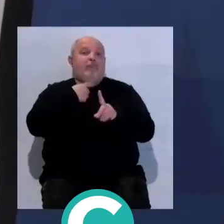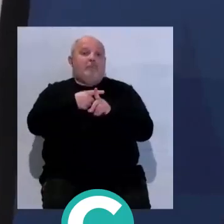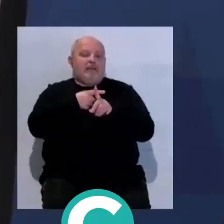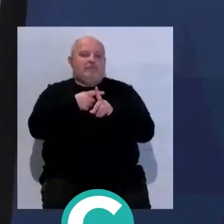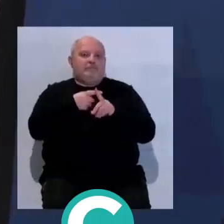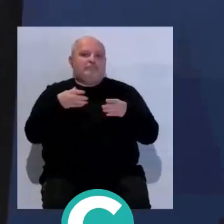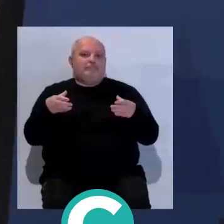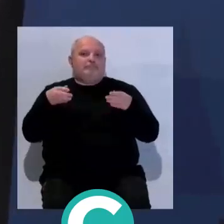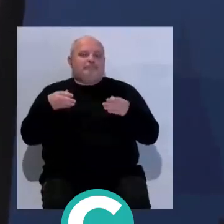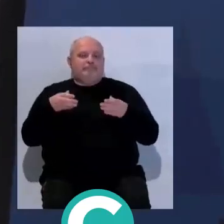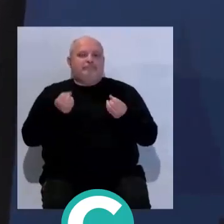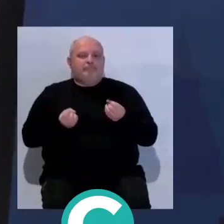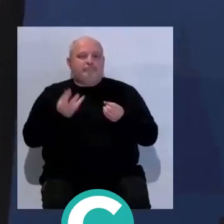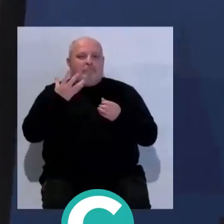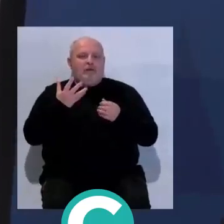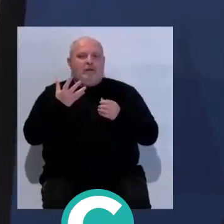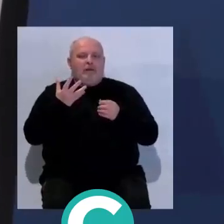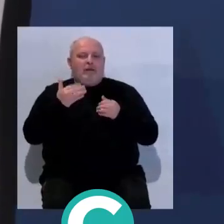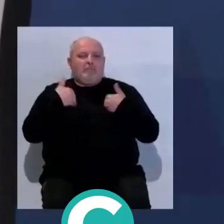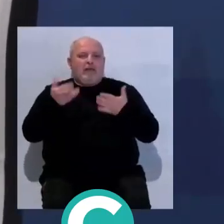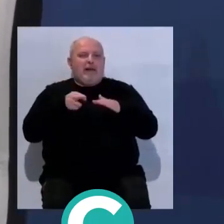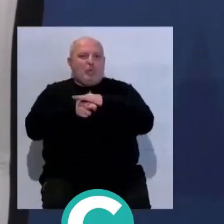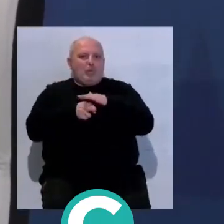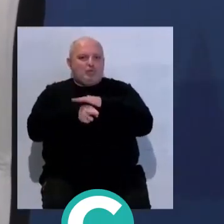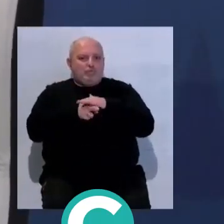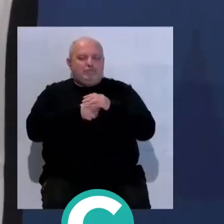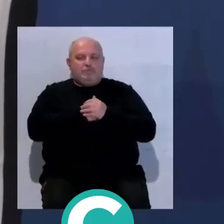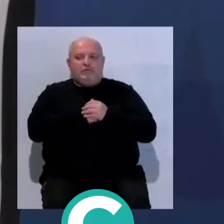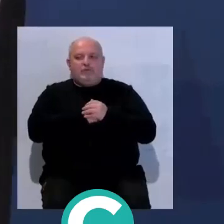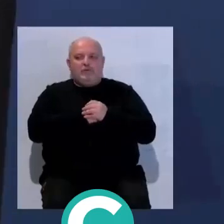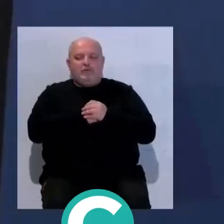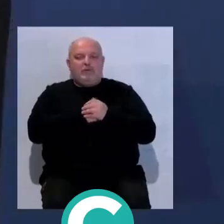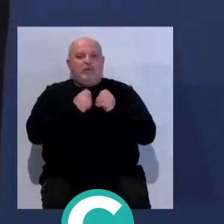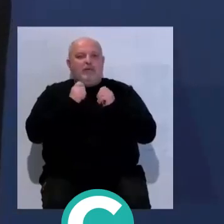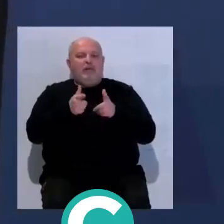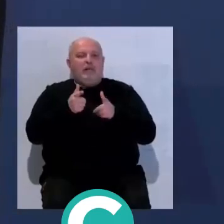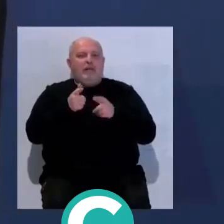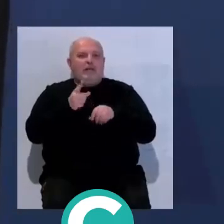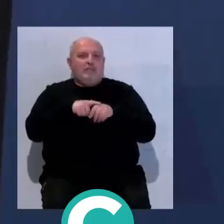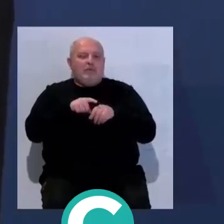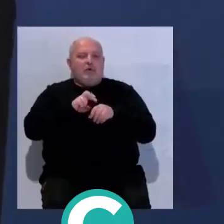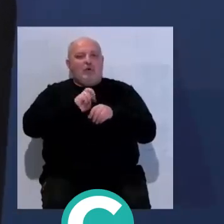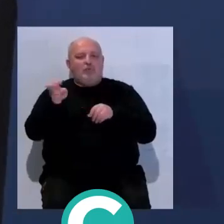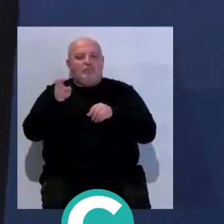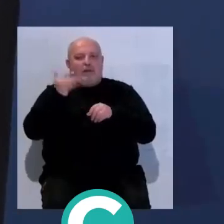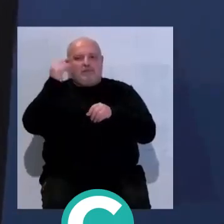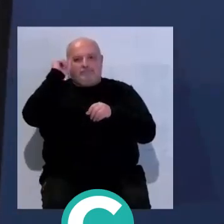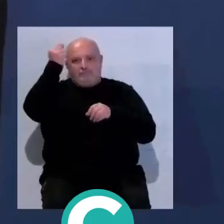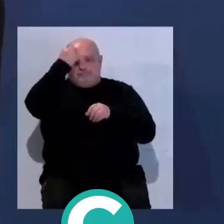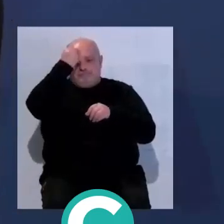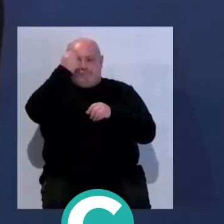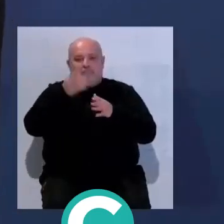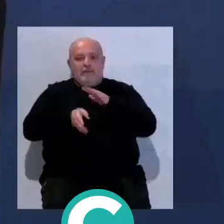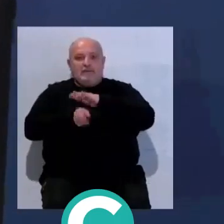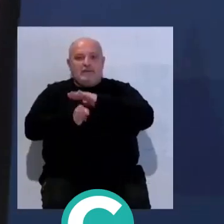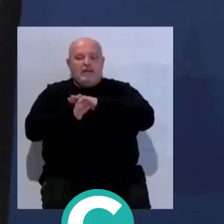círculo generando captación de más recursos, pudiendo captar a su vez más talento y así si